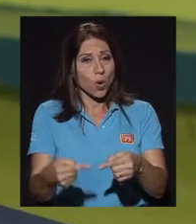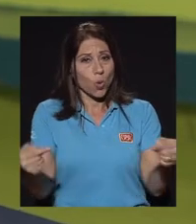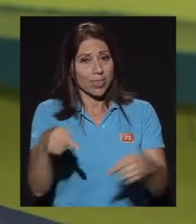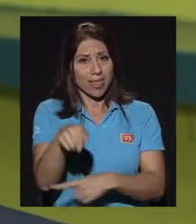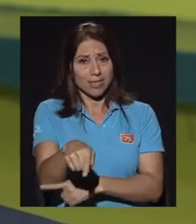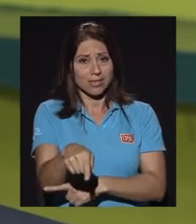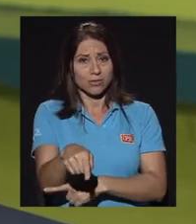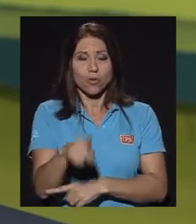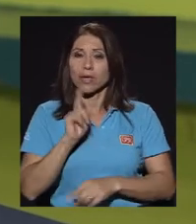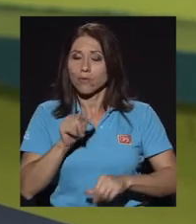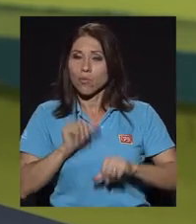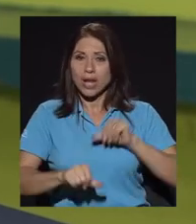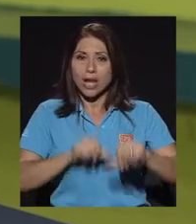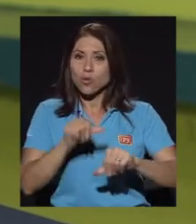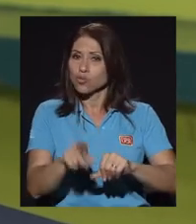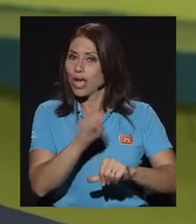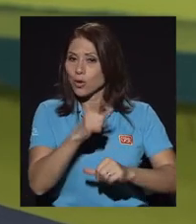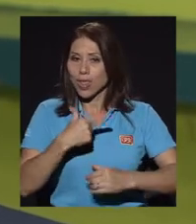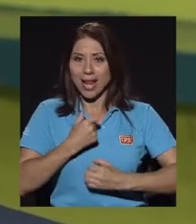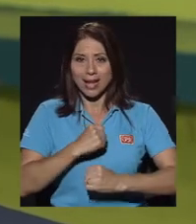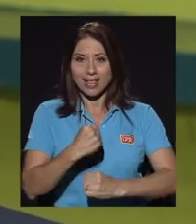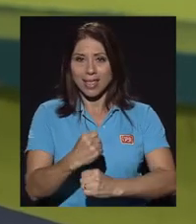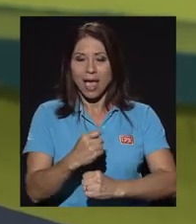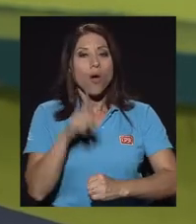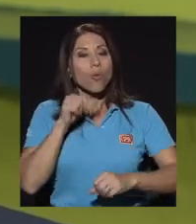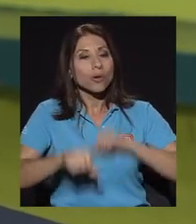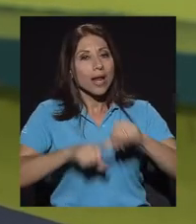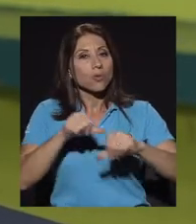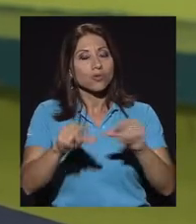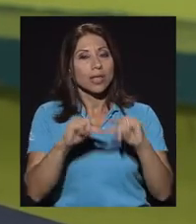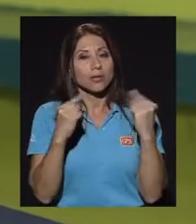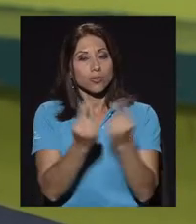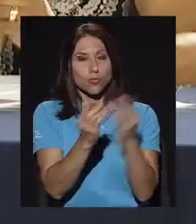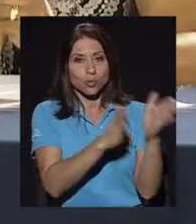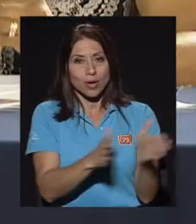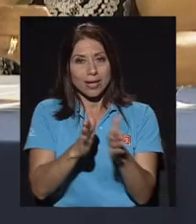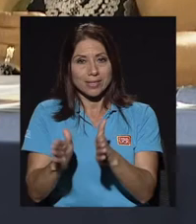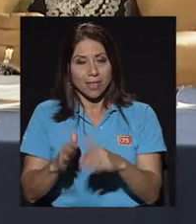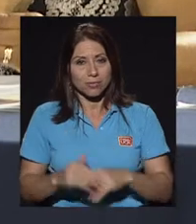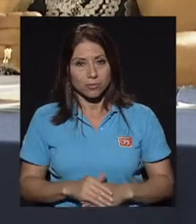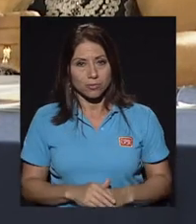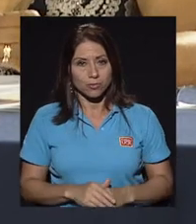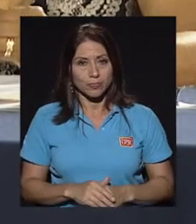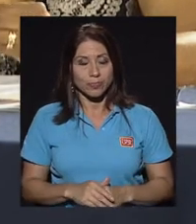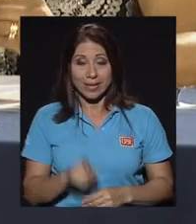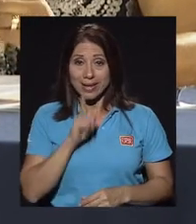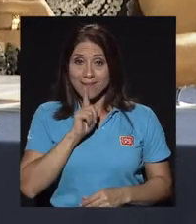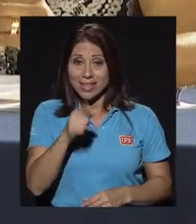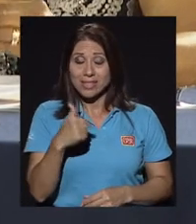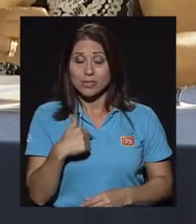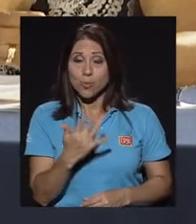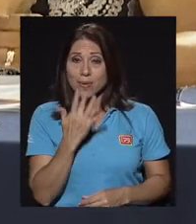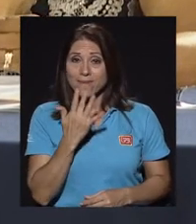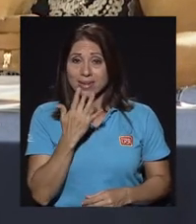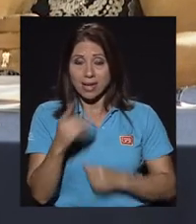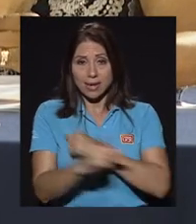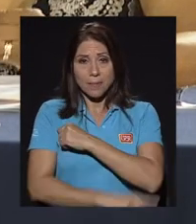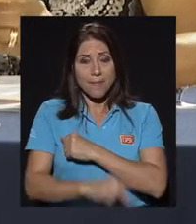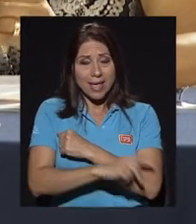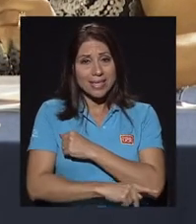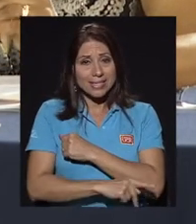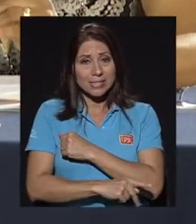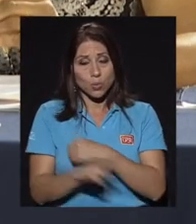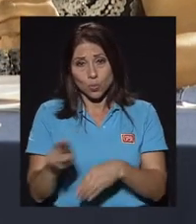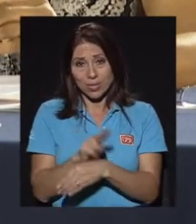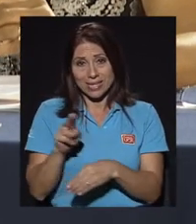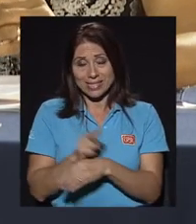lucha, no de la alcaldía, sino fue una lucha de los grupos organizados. La verdad es que yo preferiría que el país